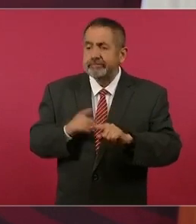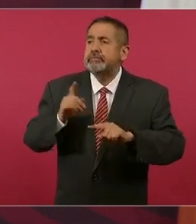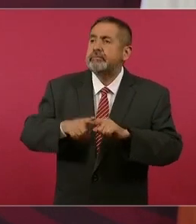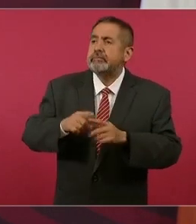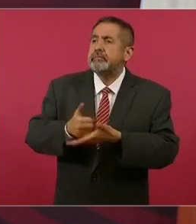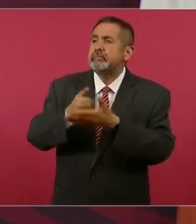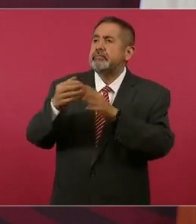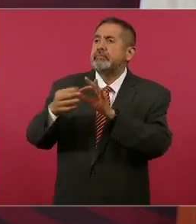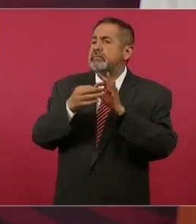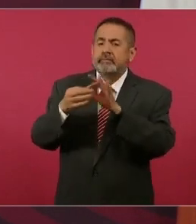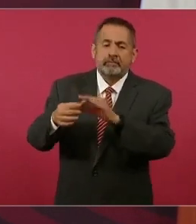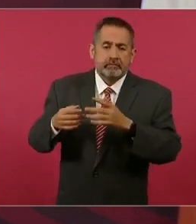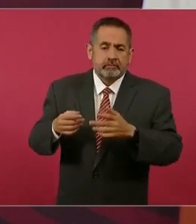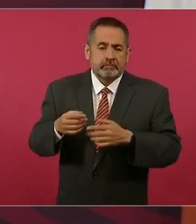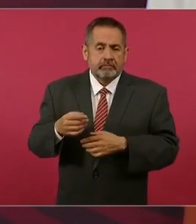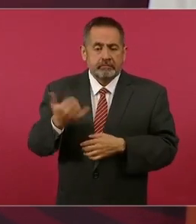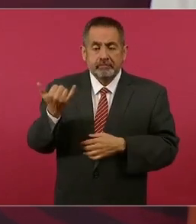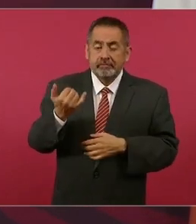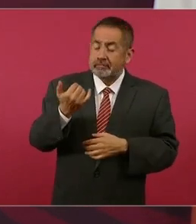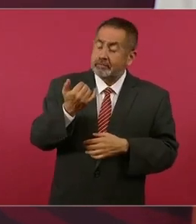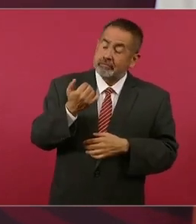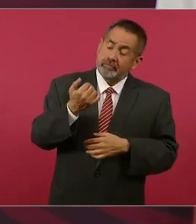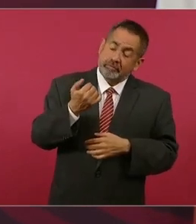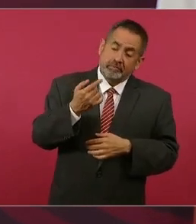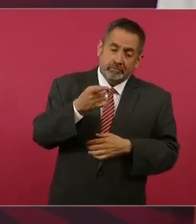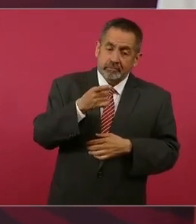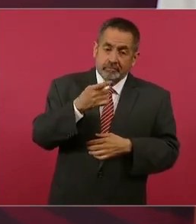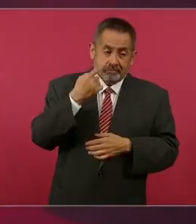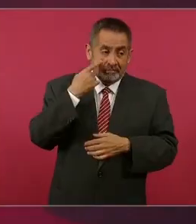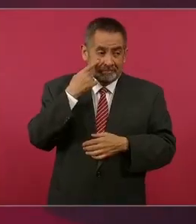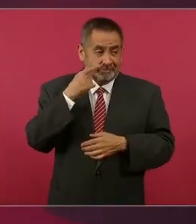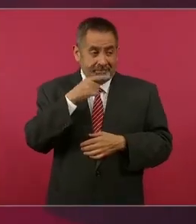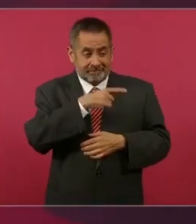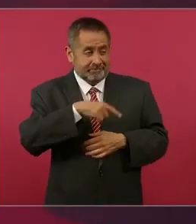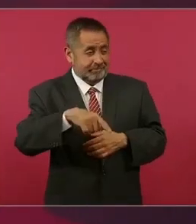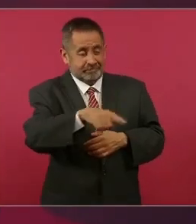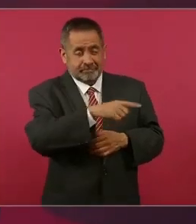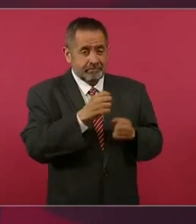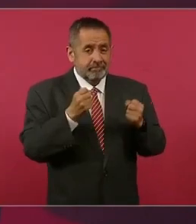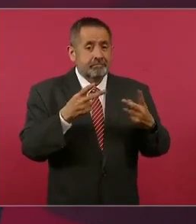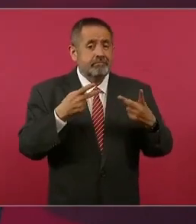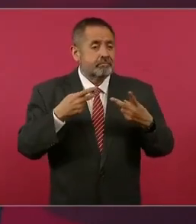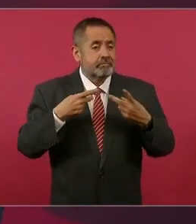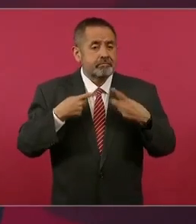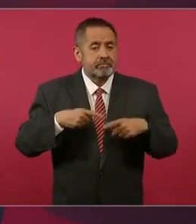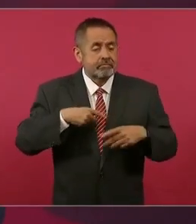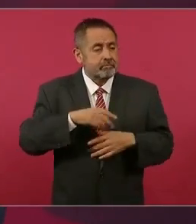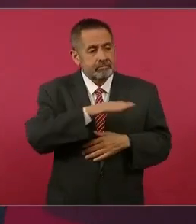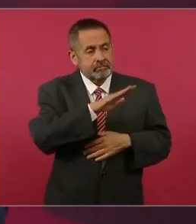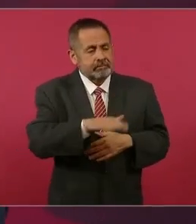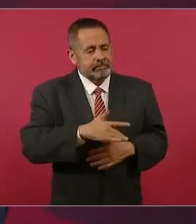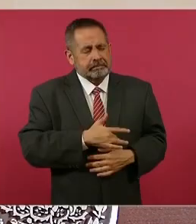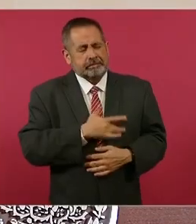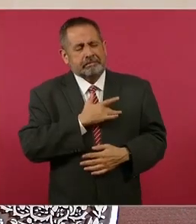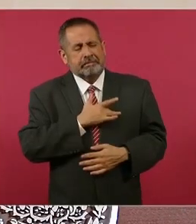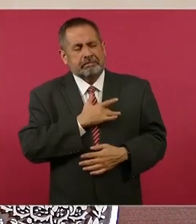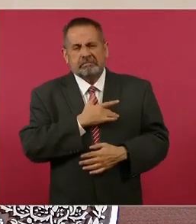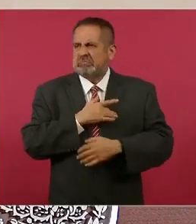más cuando está de por medio, o sea, máxime cuando está de por medio, pues un asunto